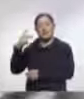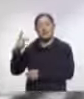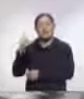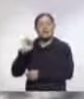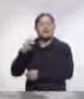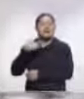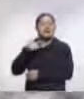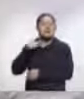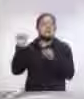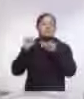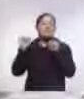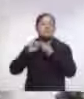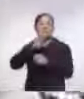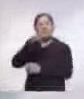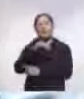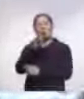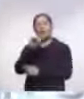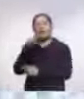Salvador González.